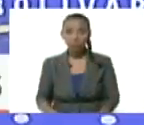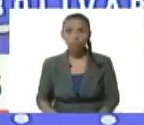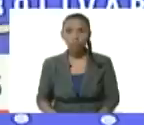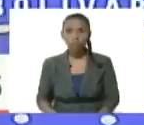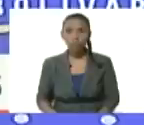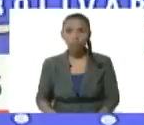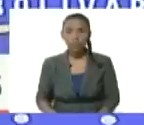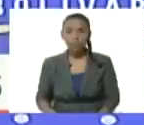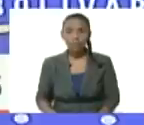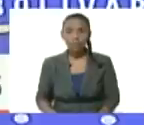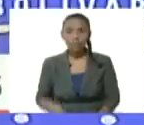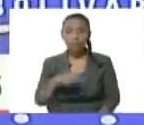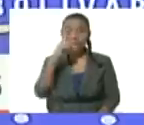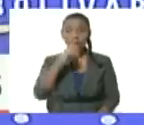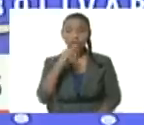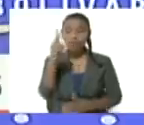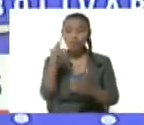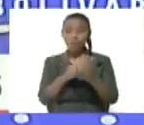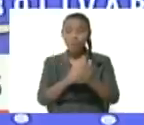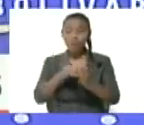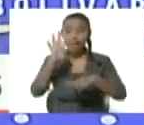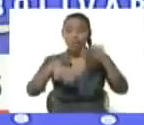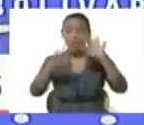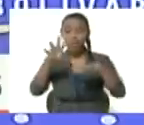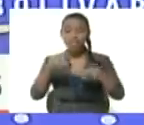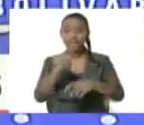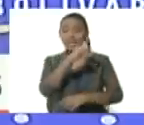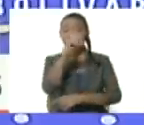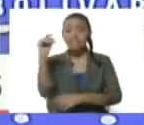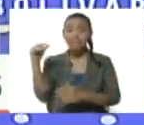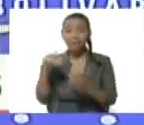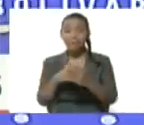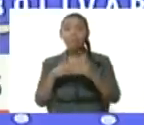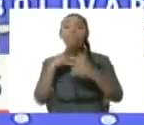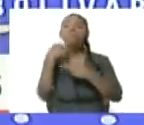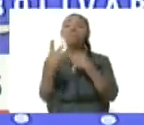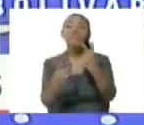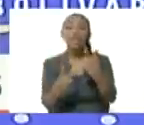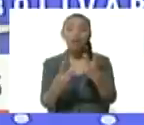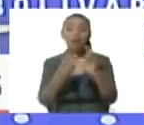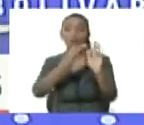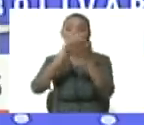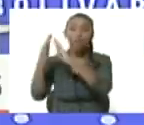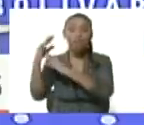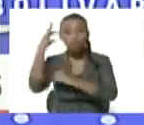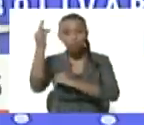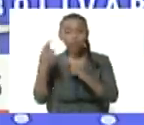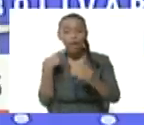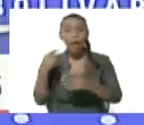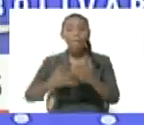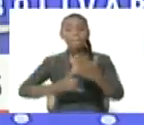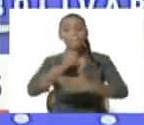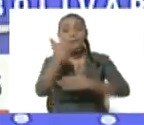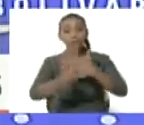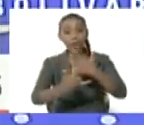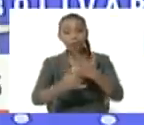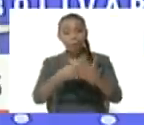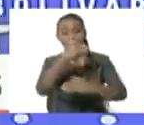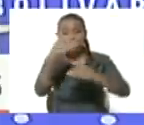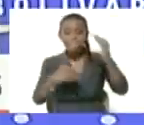Desde el año 2014, más de 100.000 voceros de consejos comunales y comunas han participado en proyectos comunitarios bajo el principio